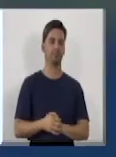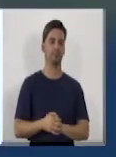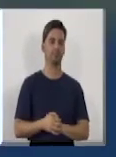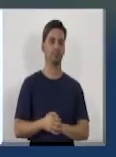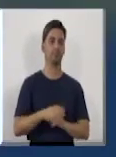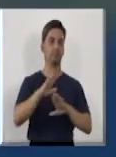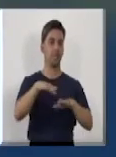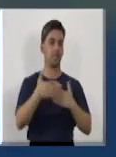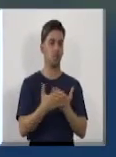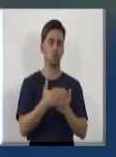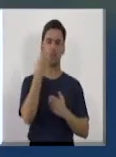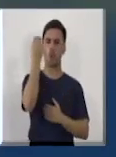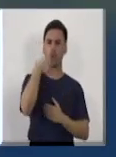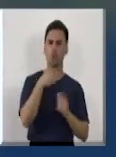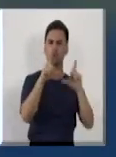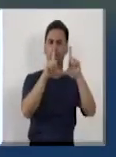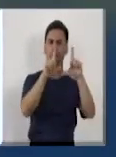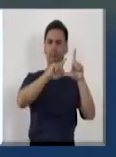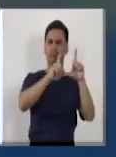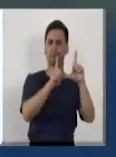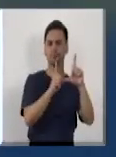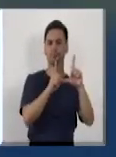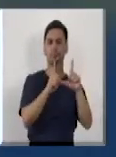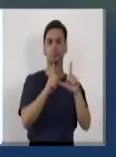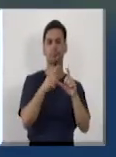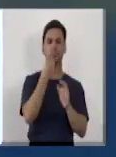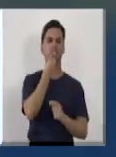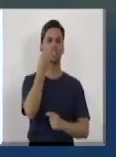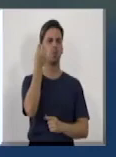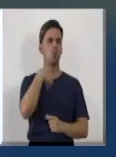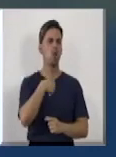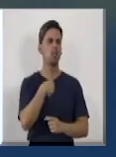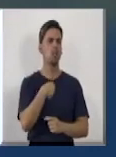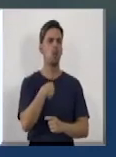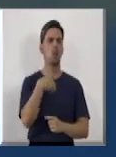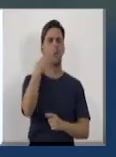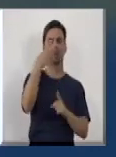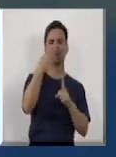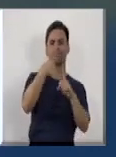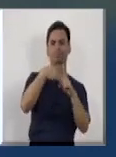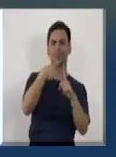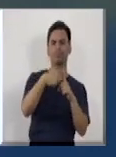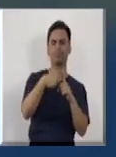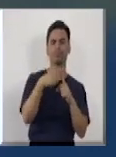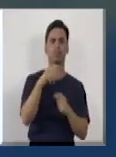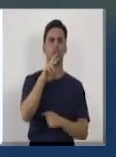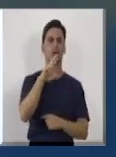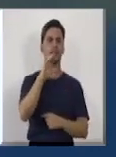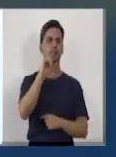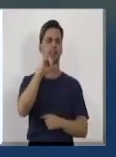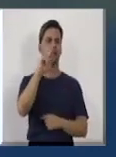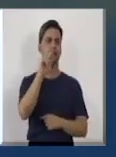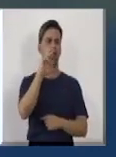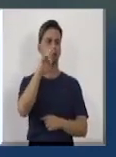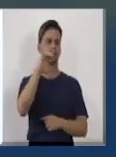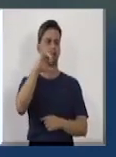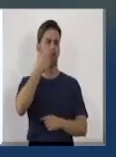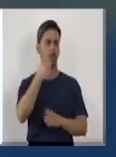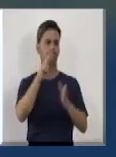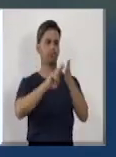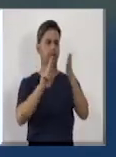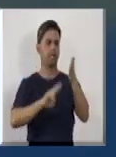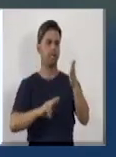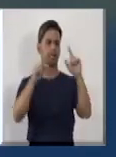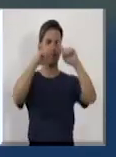de medición y los datos, podemos calcular la resistencia eléctrica que ofrece el circuito. Y a esto